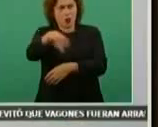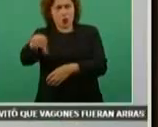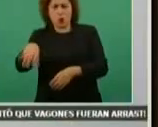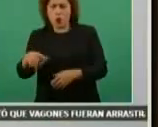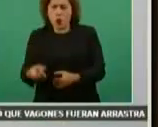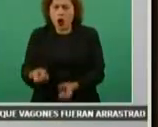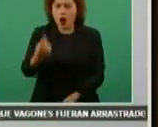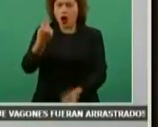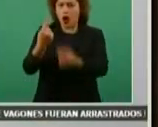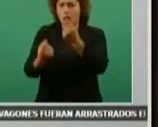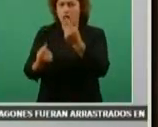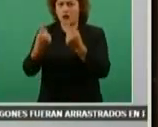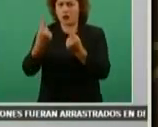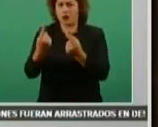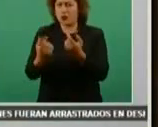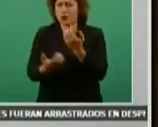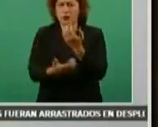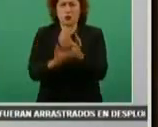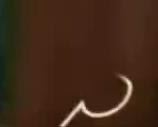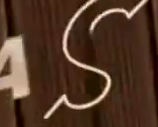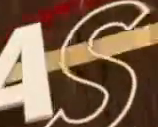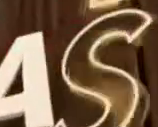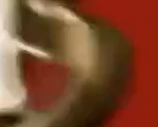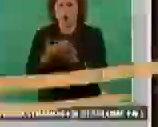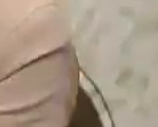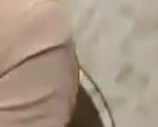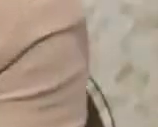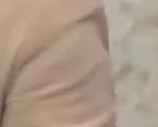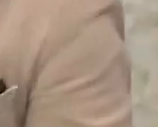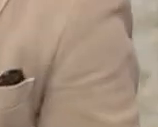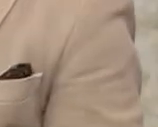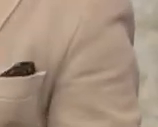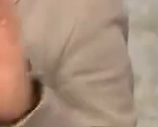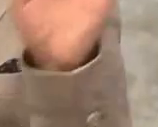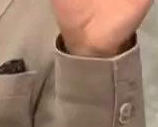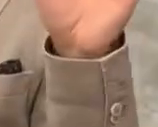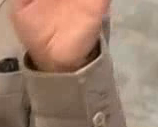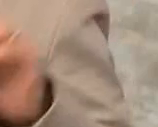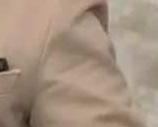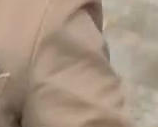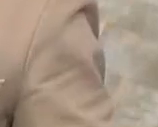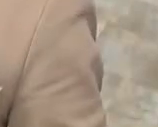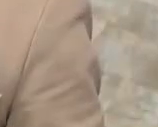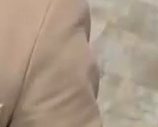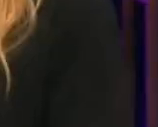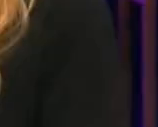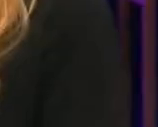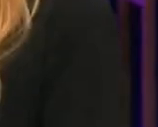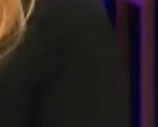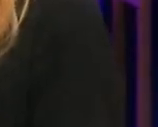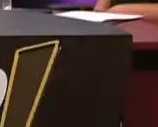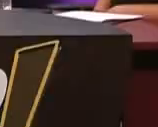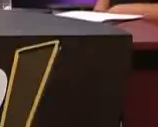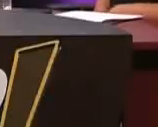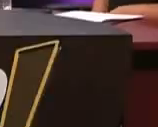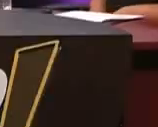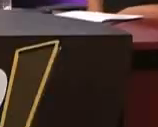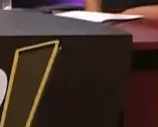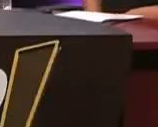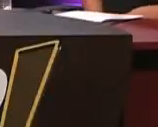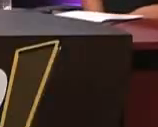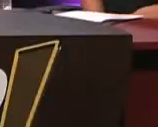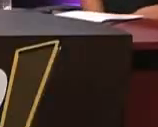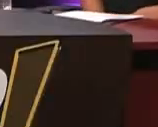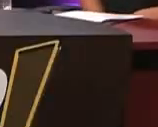ver con lo que está pasando en otros países. No, con lo que está pasando en otros países. Espérame, con lo que está pasando en otros países, definitivamente